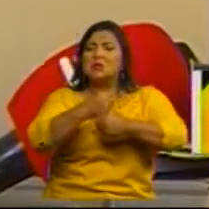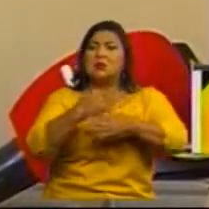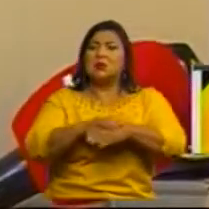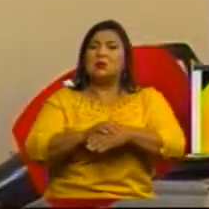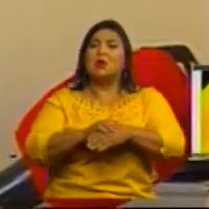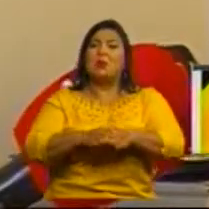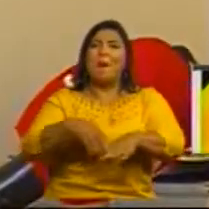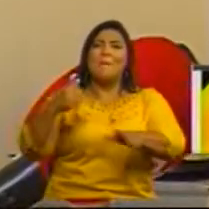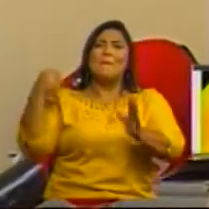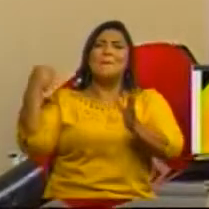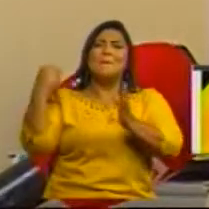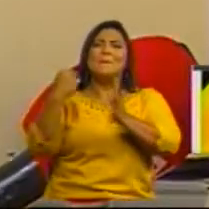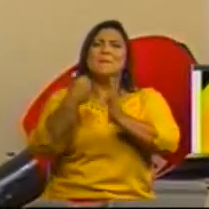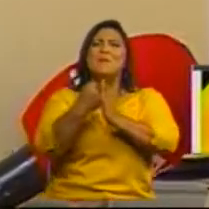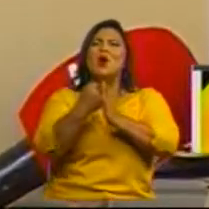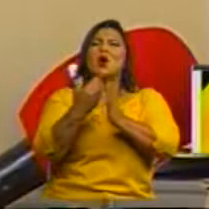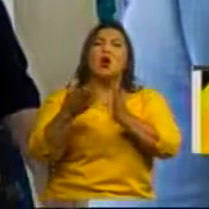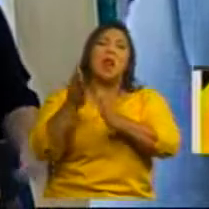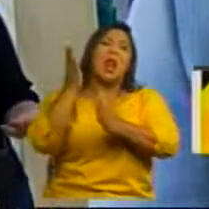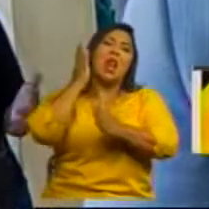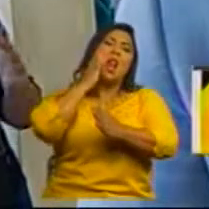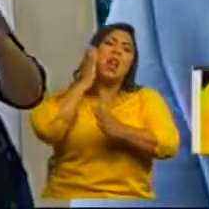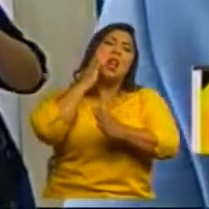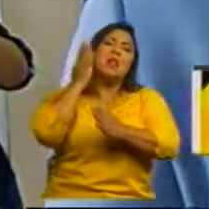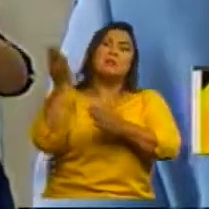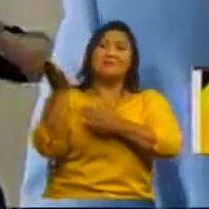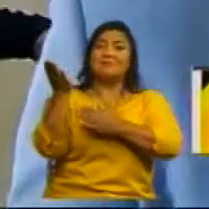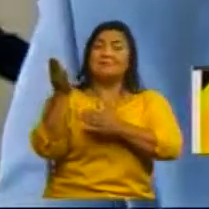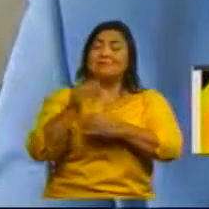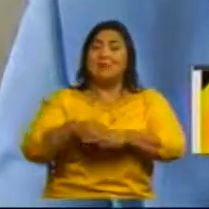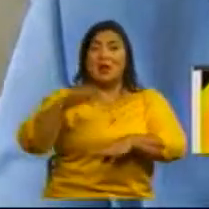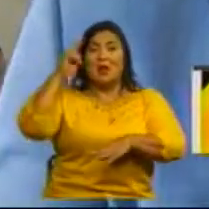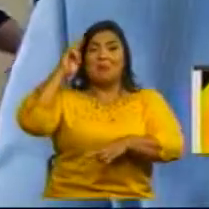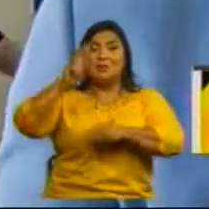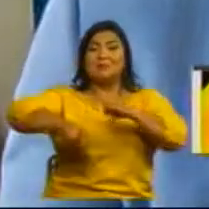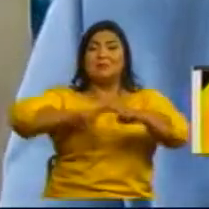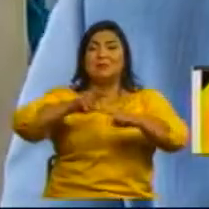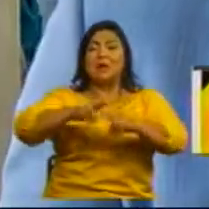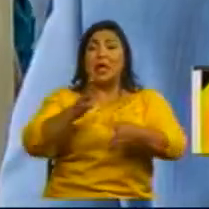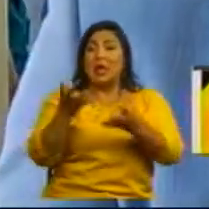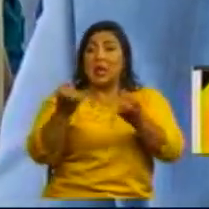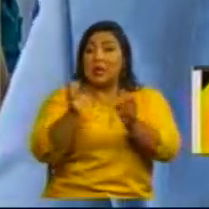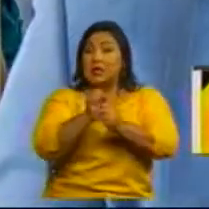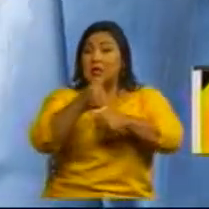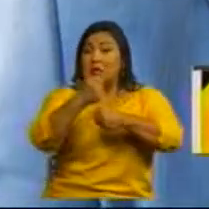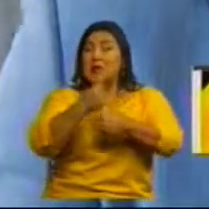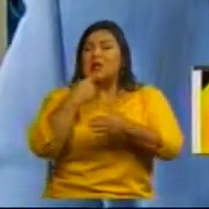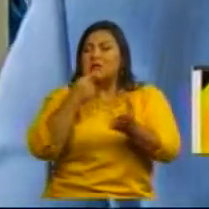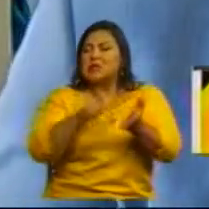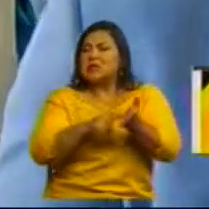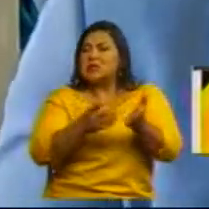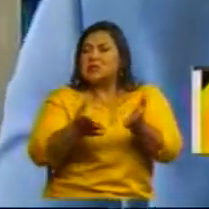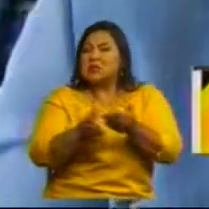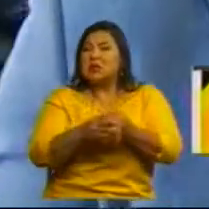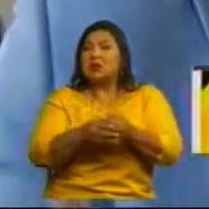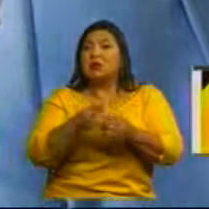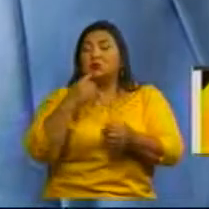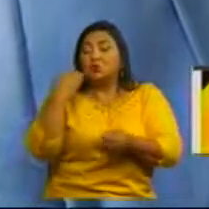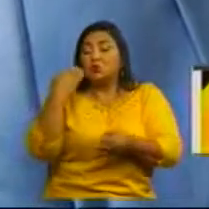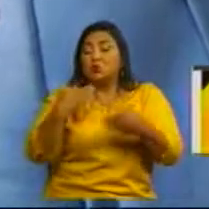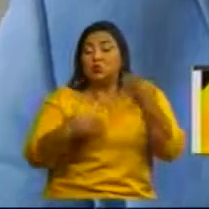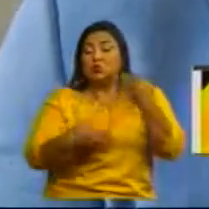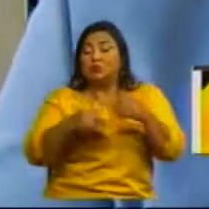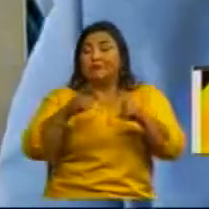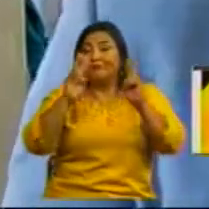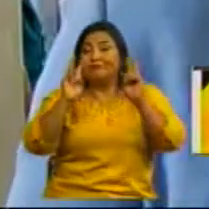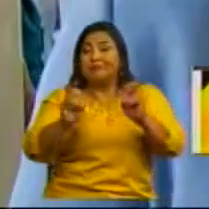alcanzándole un trompón en la cara. La Policía Nacional quería que sea penalizado, o sea, sea judicializado el